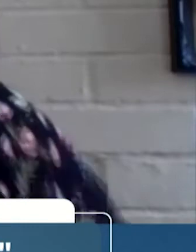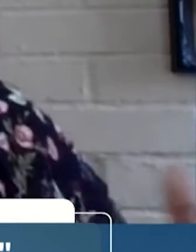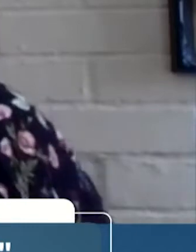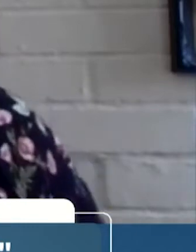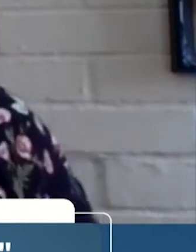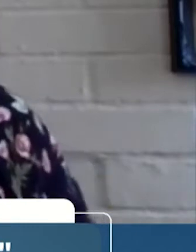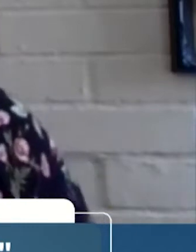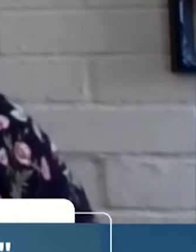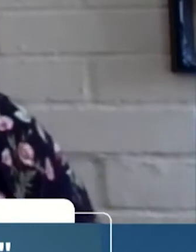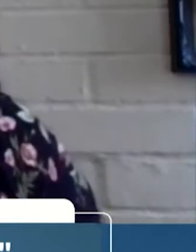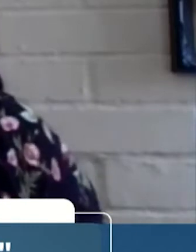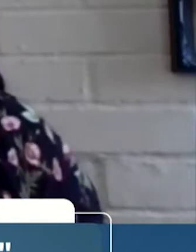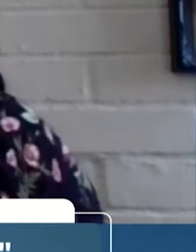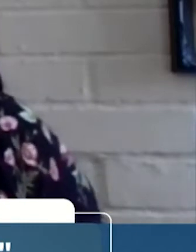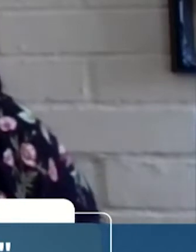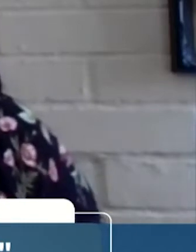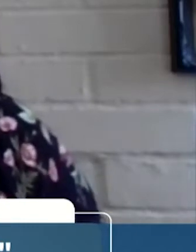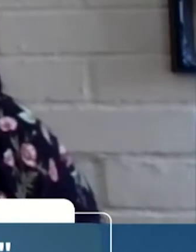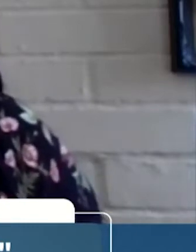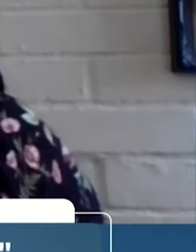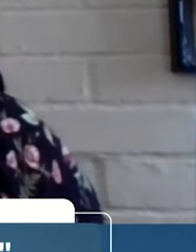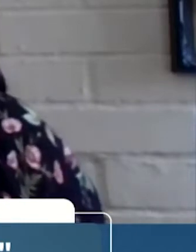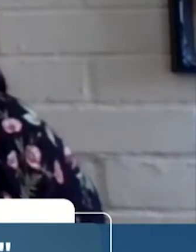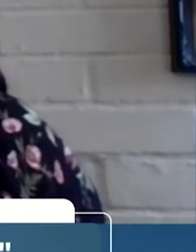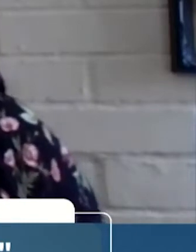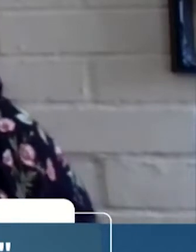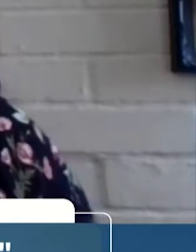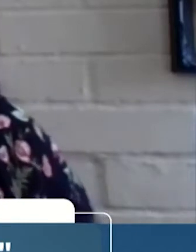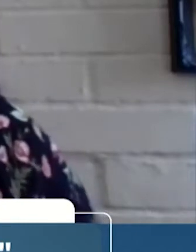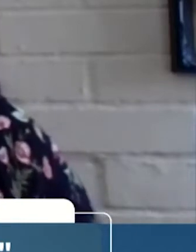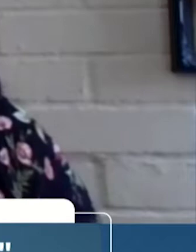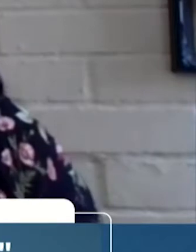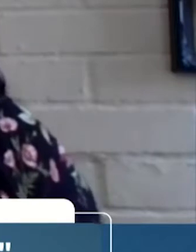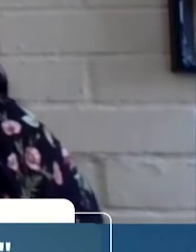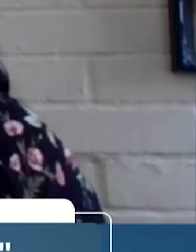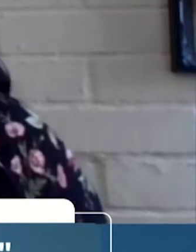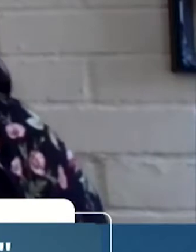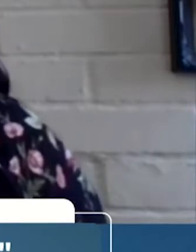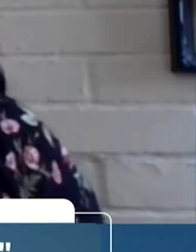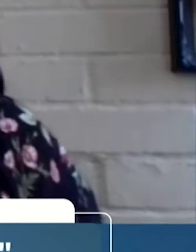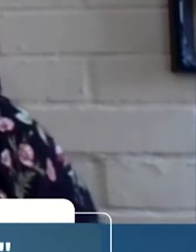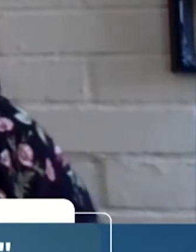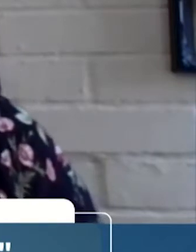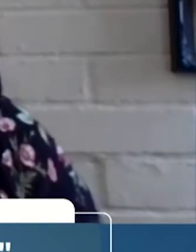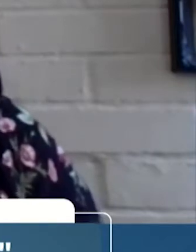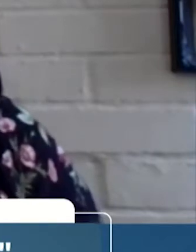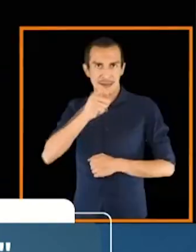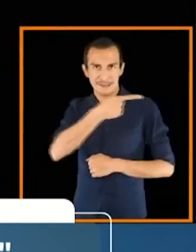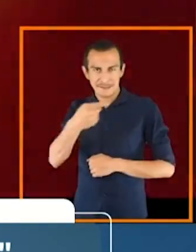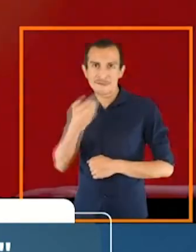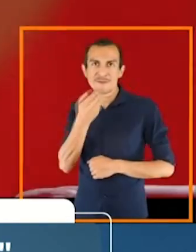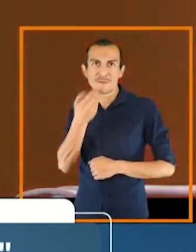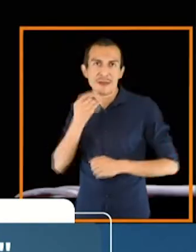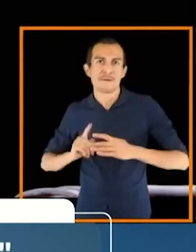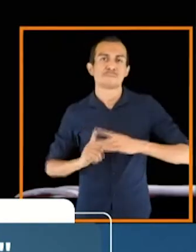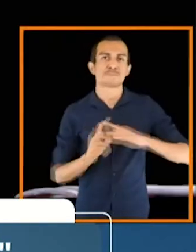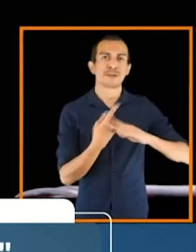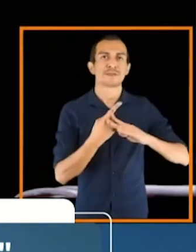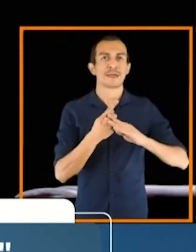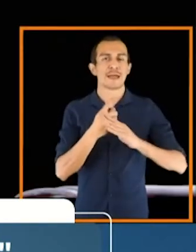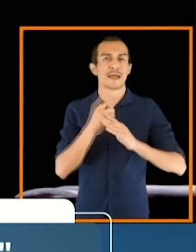emprendedores, proyectos, perdón, los 30 mejores proyectos, y después hay mentorías, hay